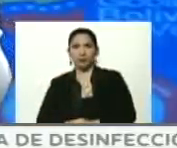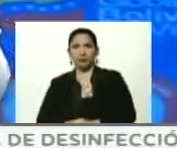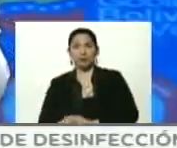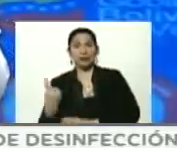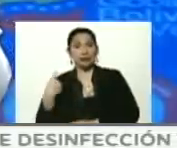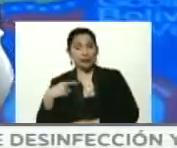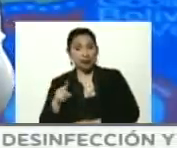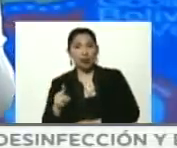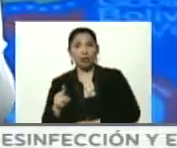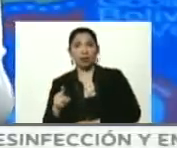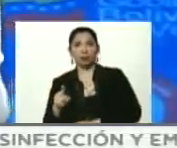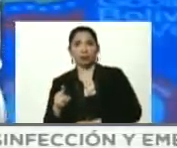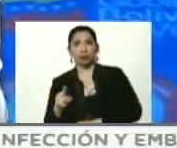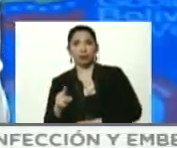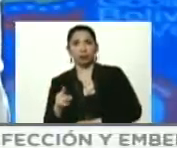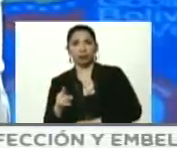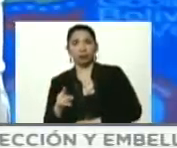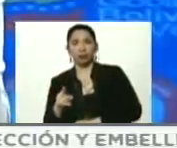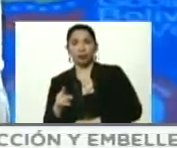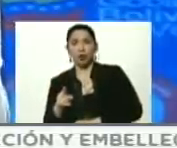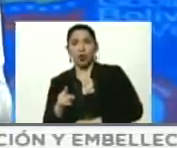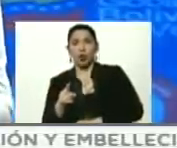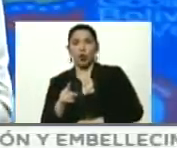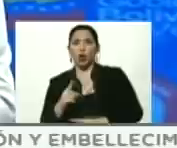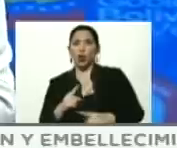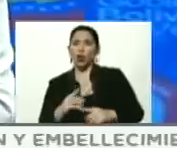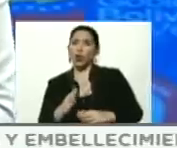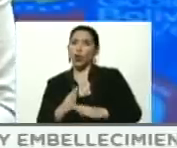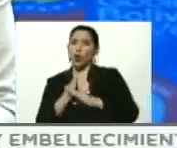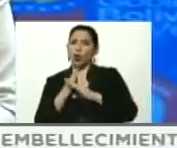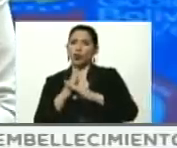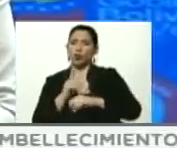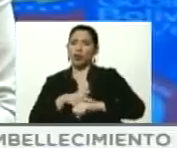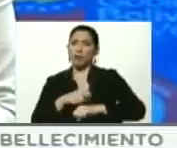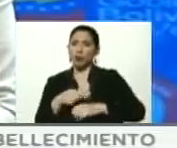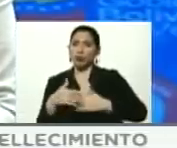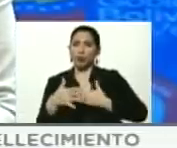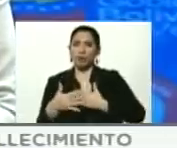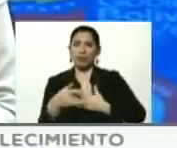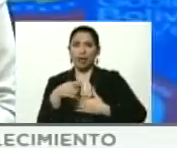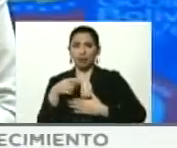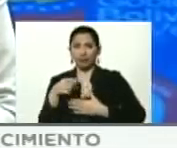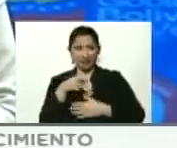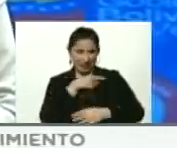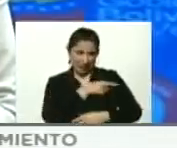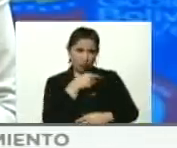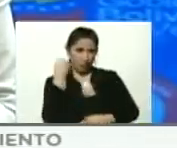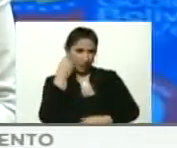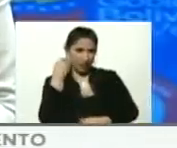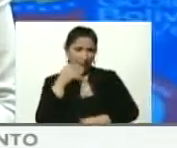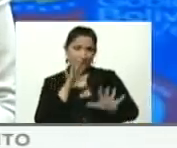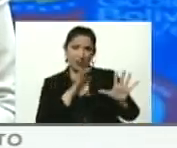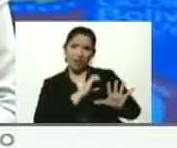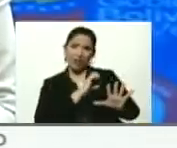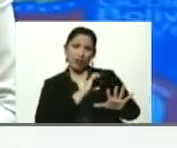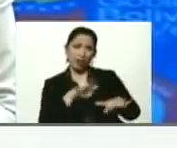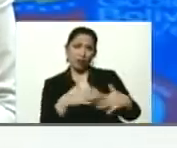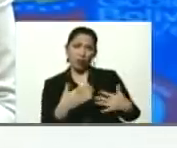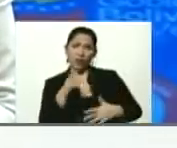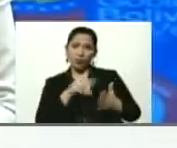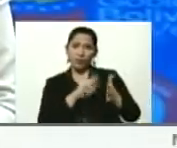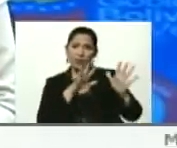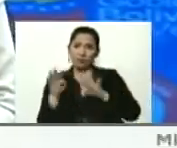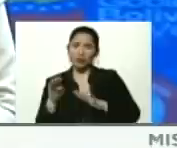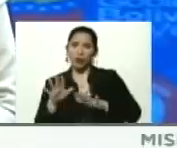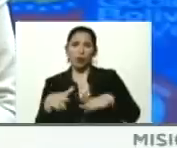tiene corto tiempo de durabilidad, porque ellos pensaban que el 10 de enero de 2019, cuando